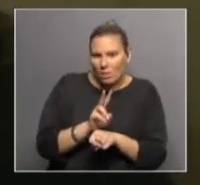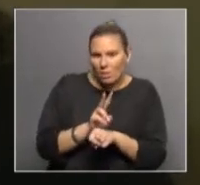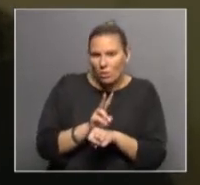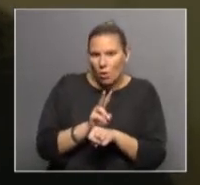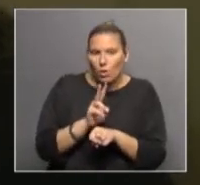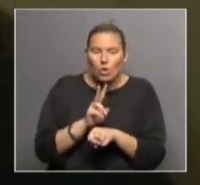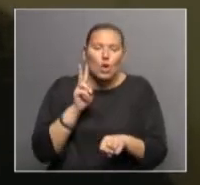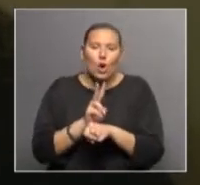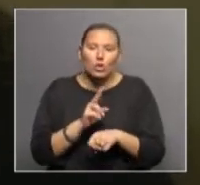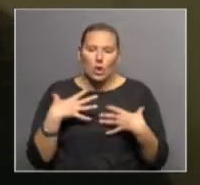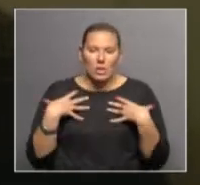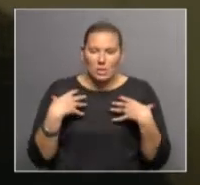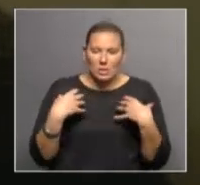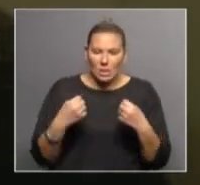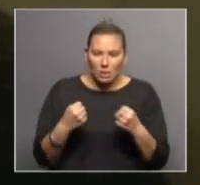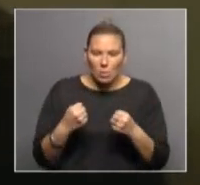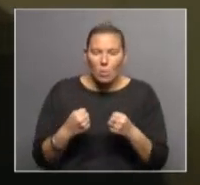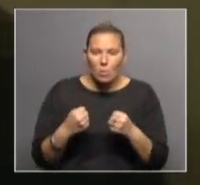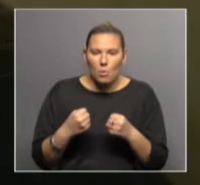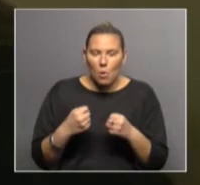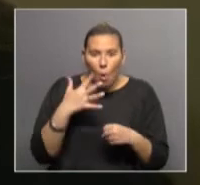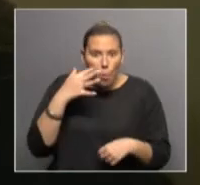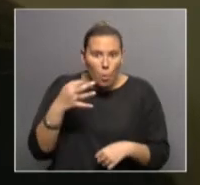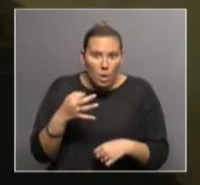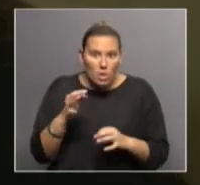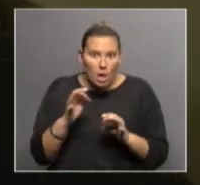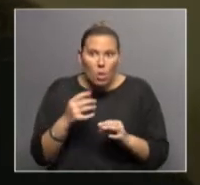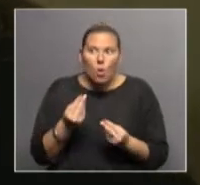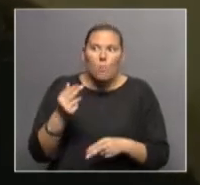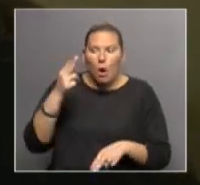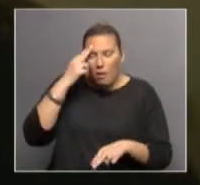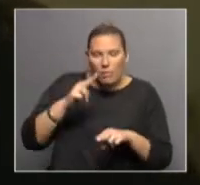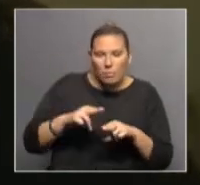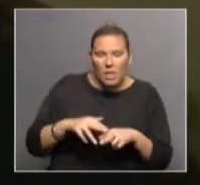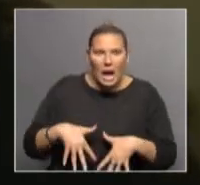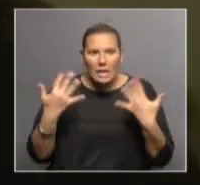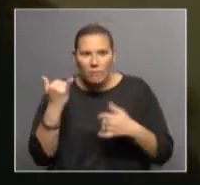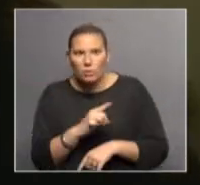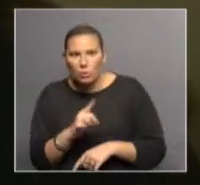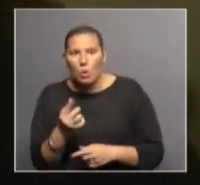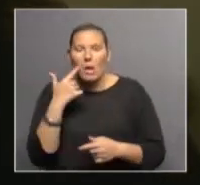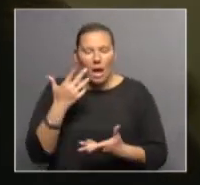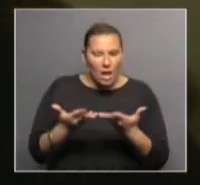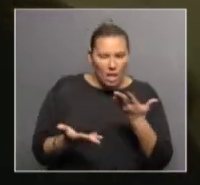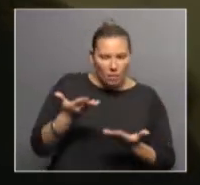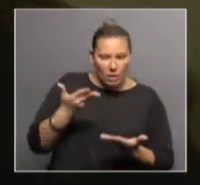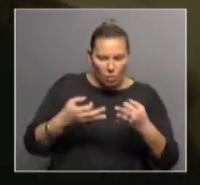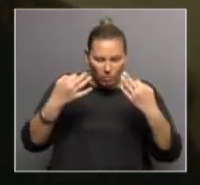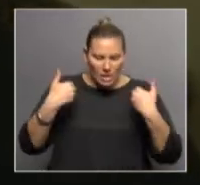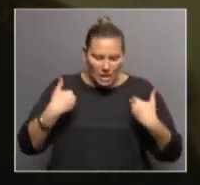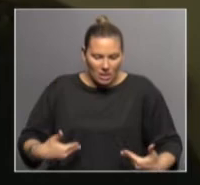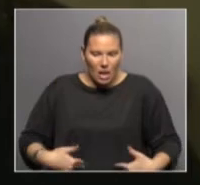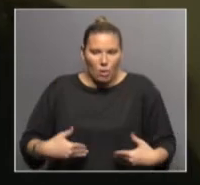de salud, sobre todo teniendo en cuenta la severidad de la enfermedad, cómo la cursó, para evaluar bien su estado de